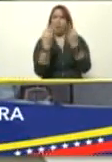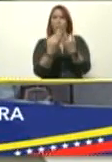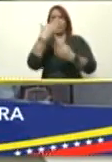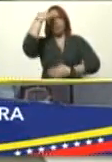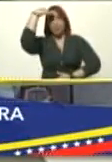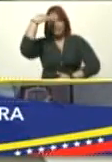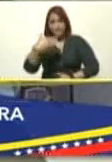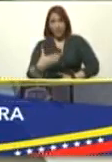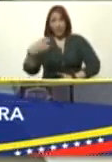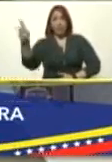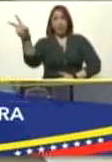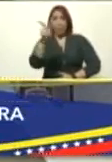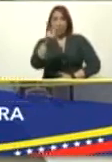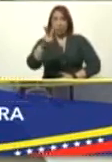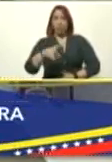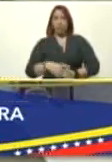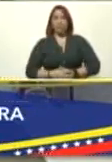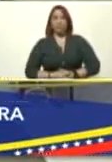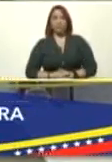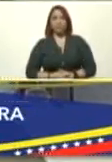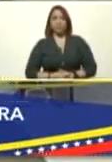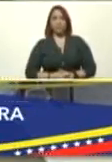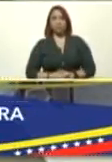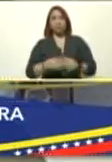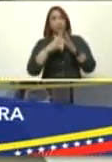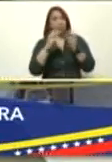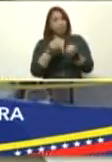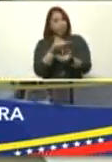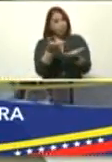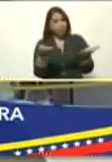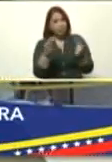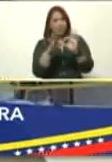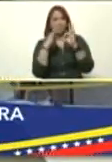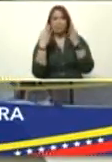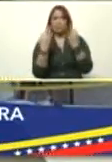militar venezolana, a todos sus